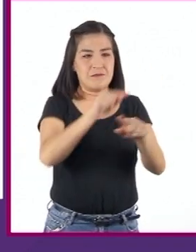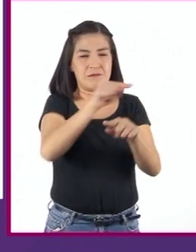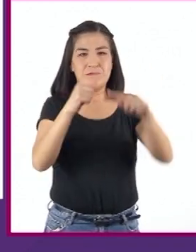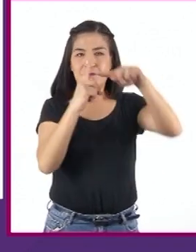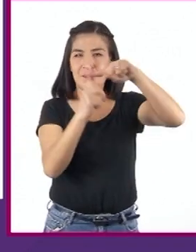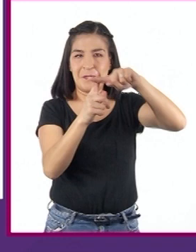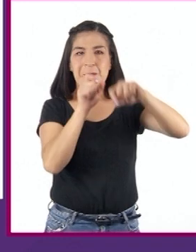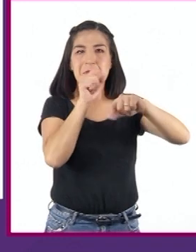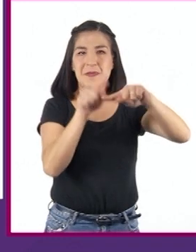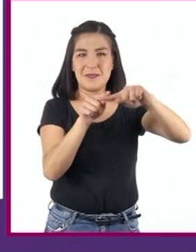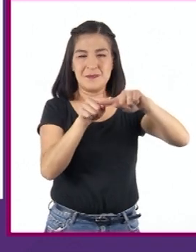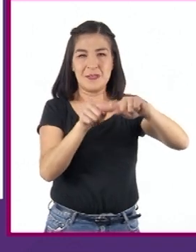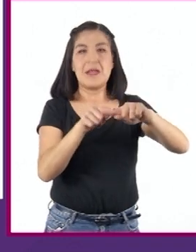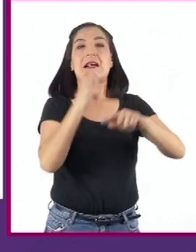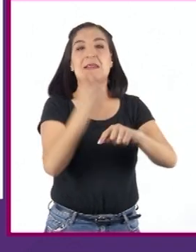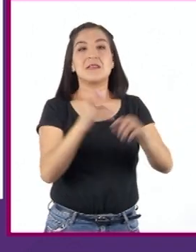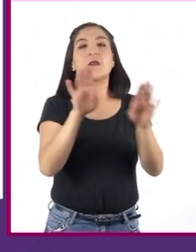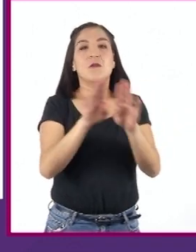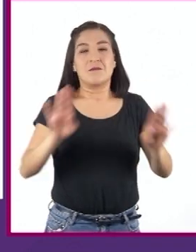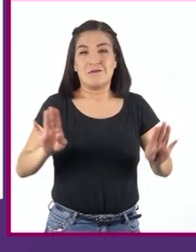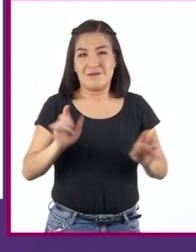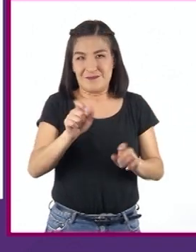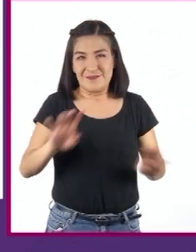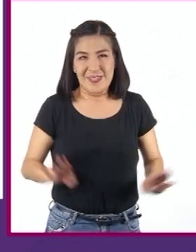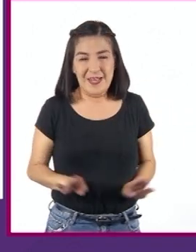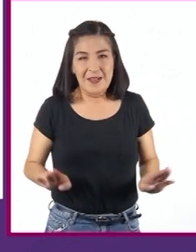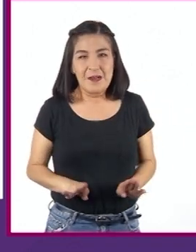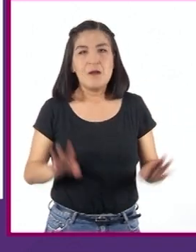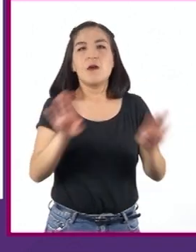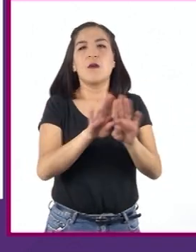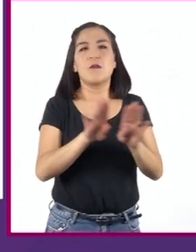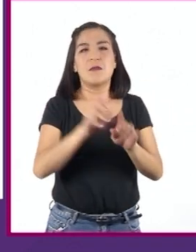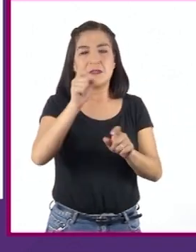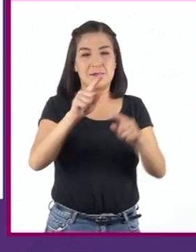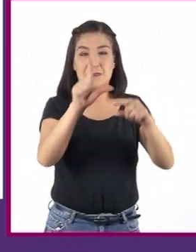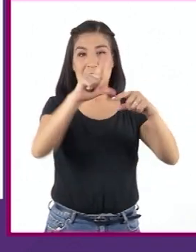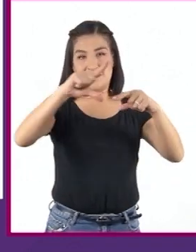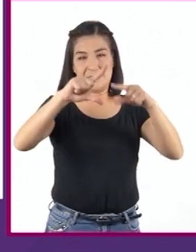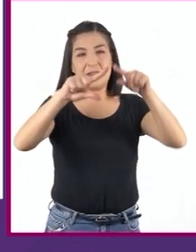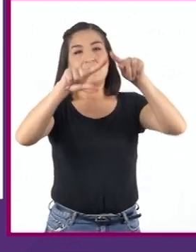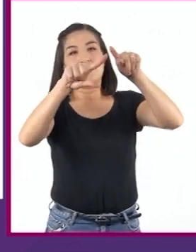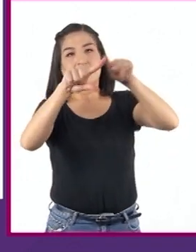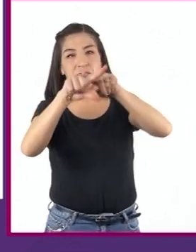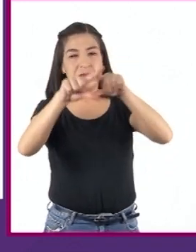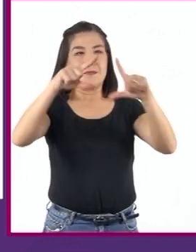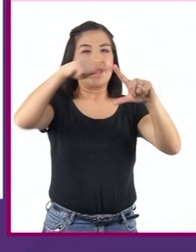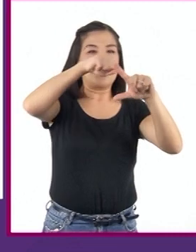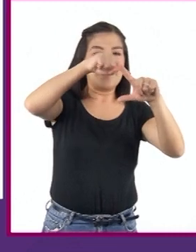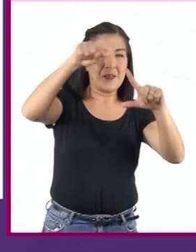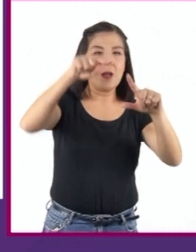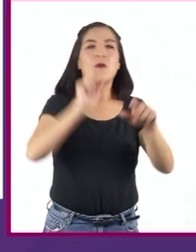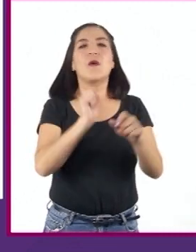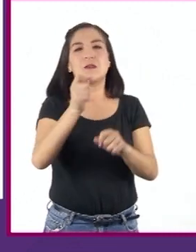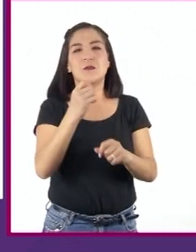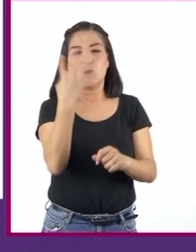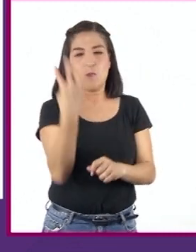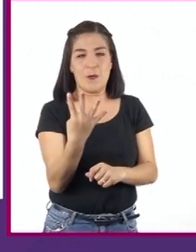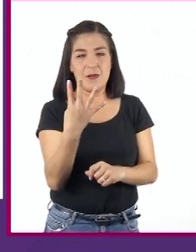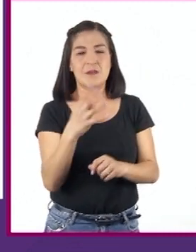La consecuencia de estas propiedades es que las diagonales del rombo lo dividen en 4 triángulos